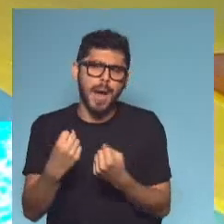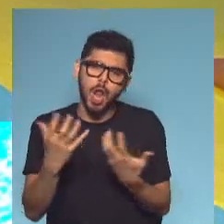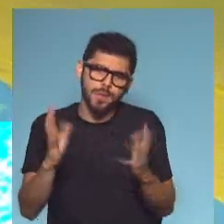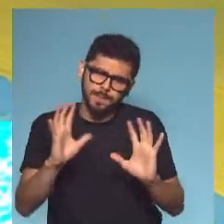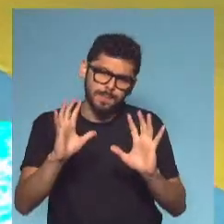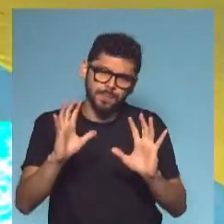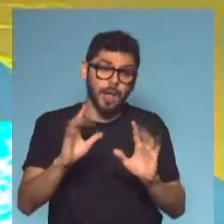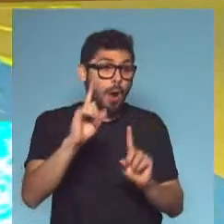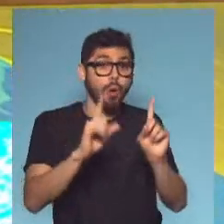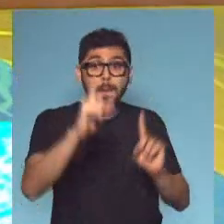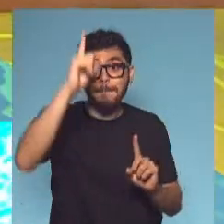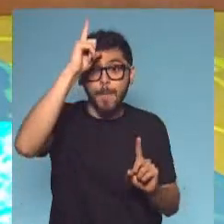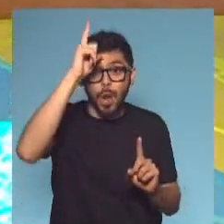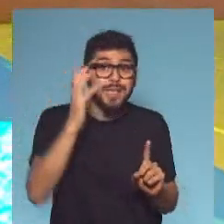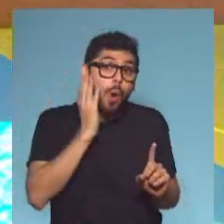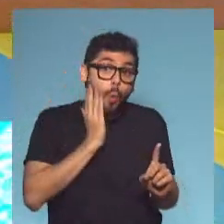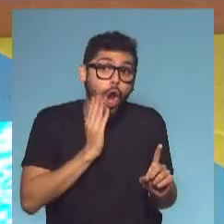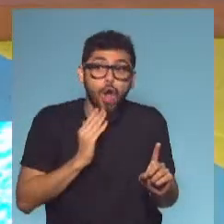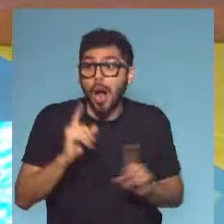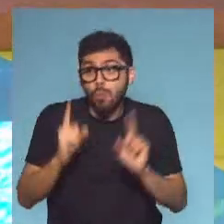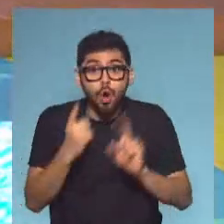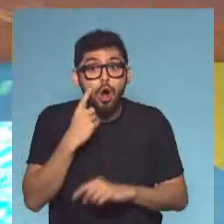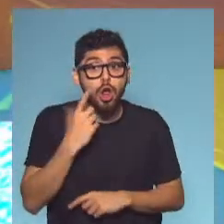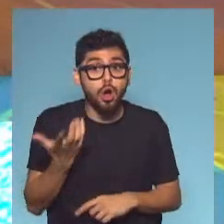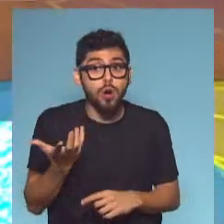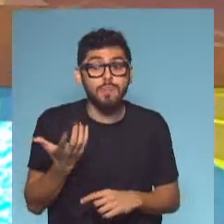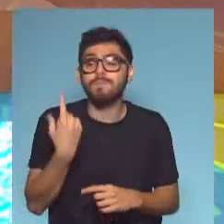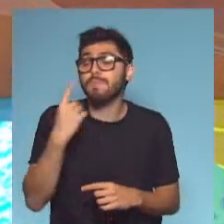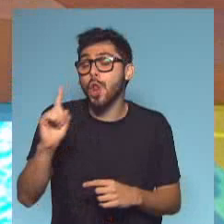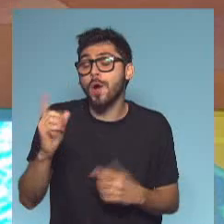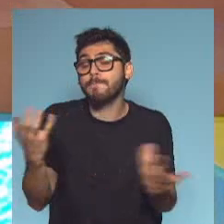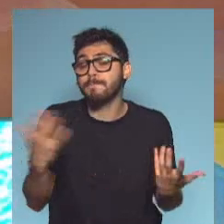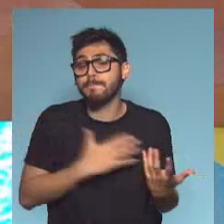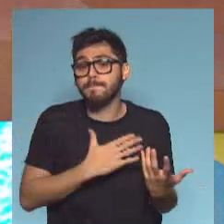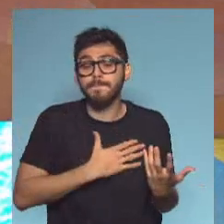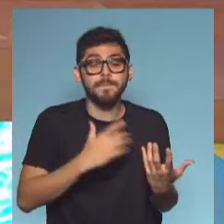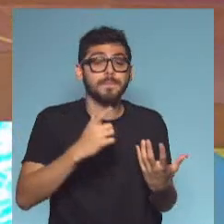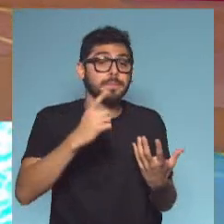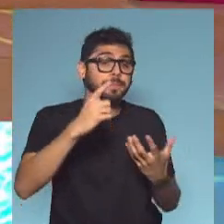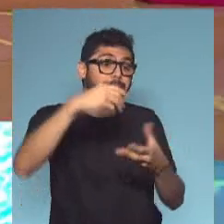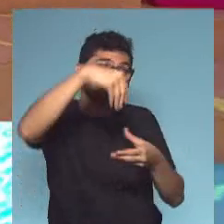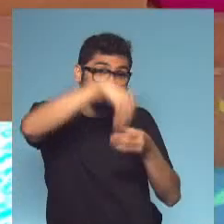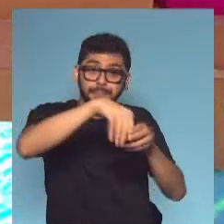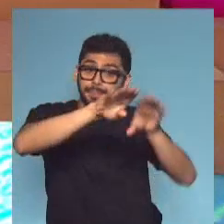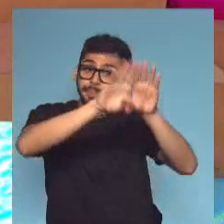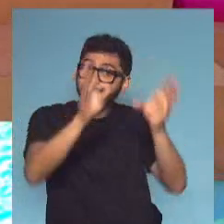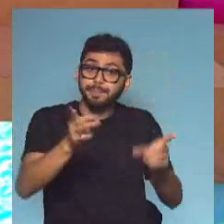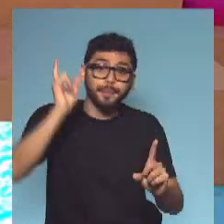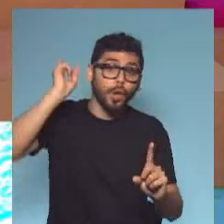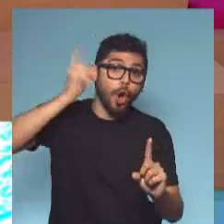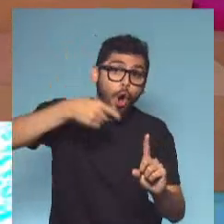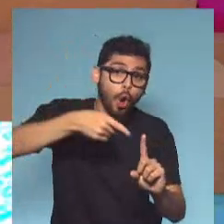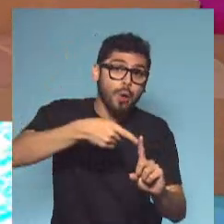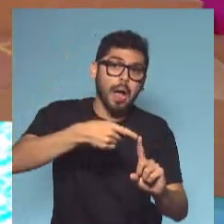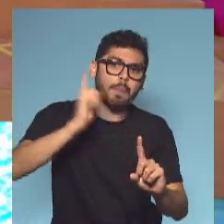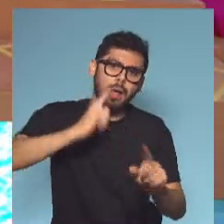cerca de policías que son muy buenas personas. Lastimosamente están en una institución en donde los obligan y pues ya les lavan el